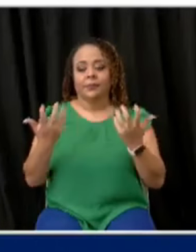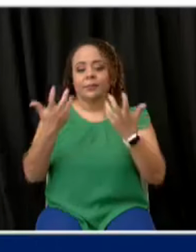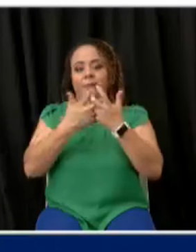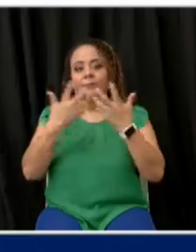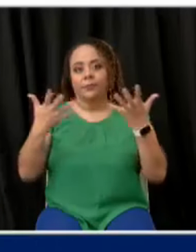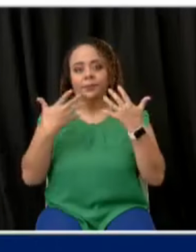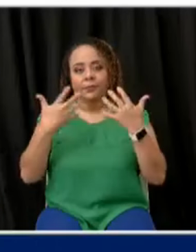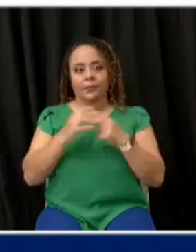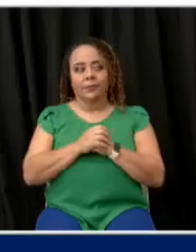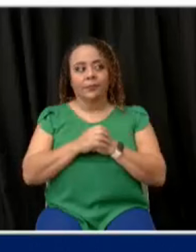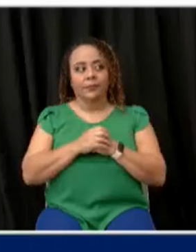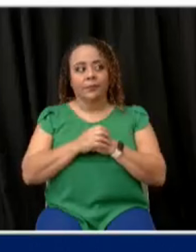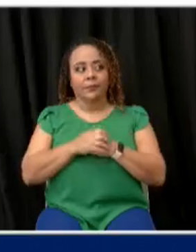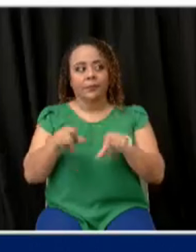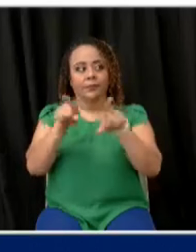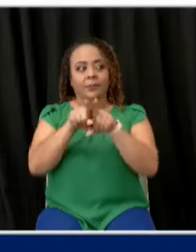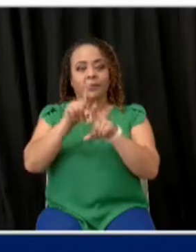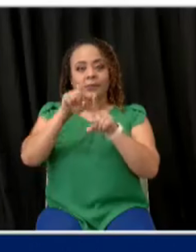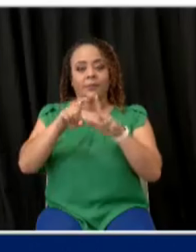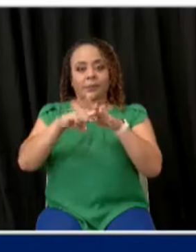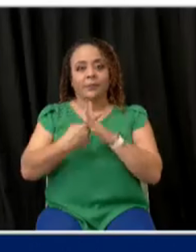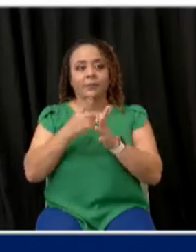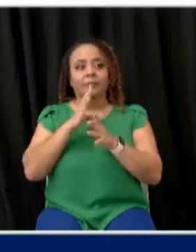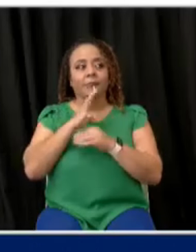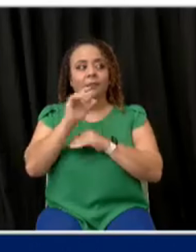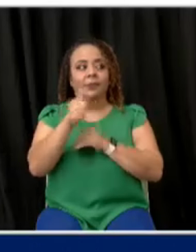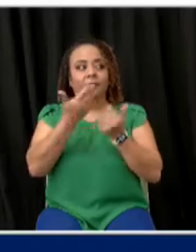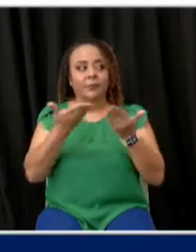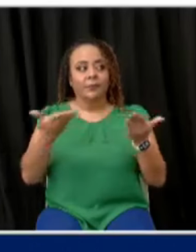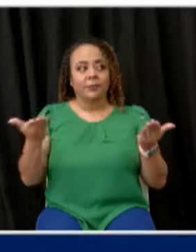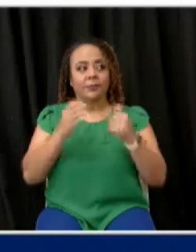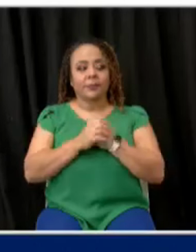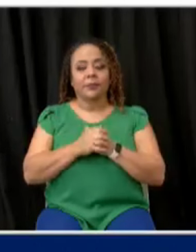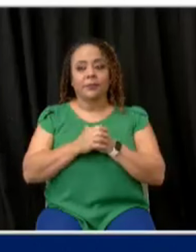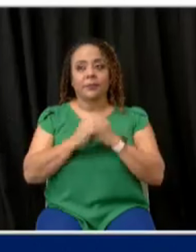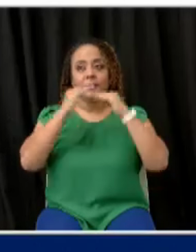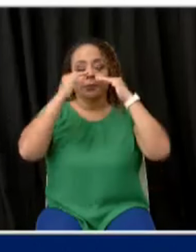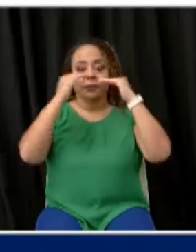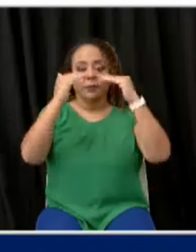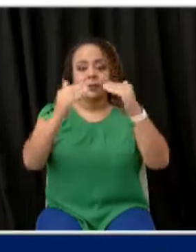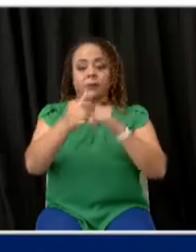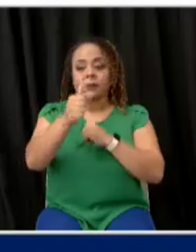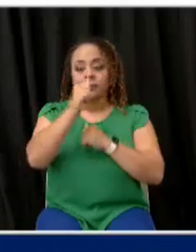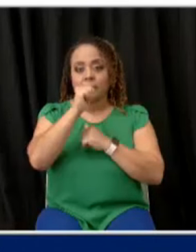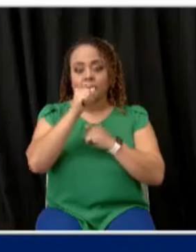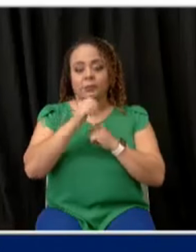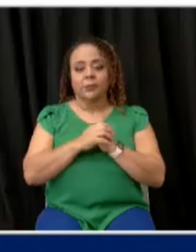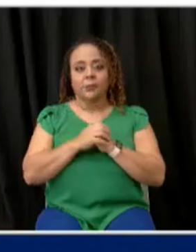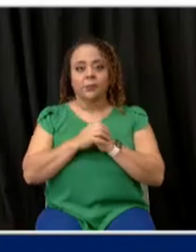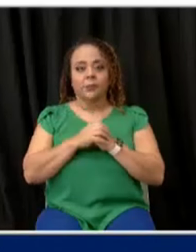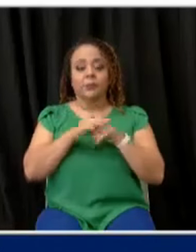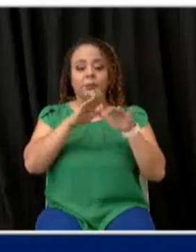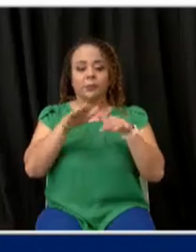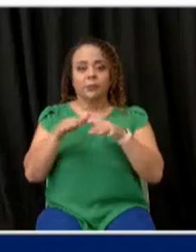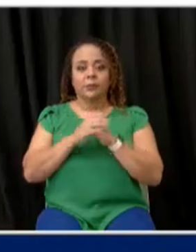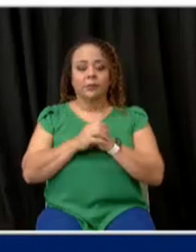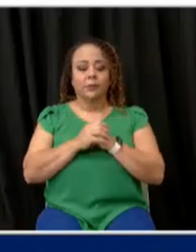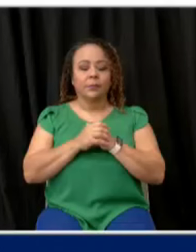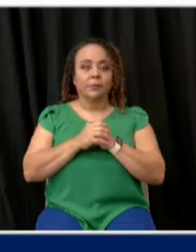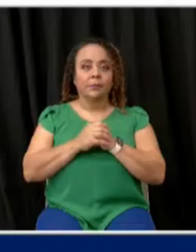una de ellas. Pero también tenemos que empezar a hablar de las otras cosas, de lo que es sombra, de lo que es hidratación, de lo que es descanso. O